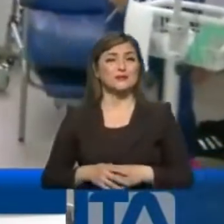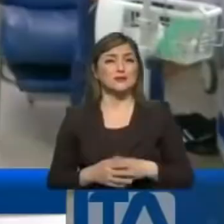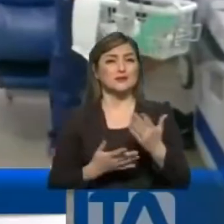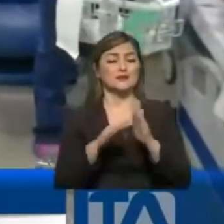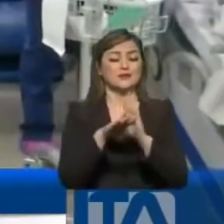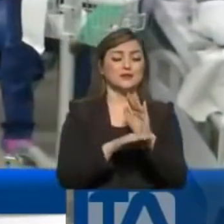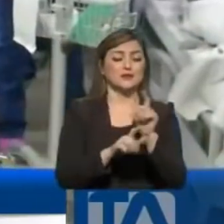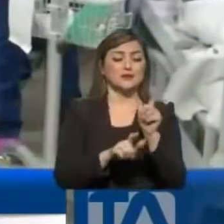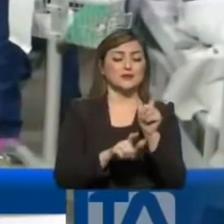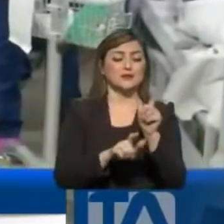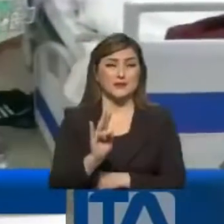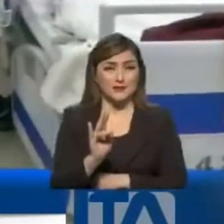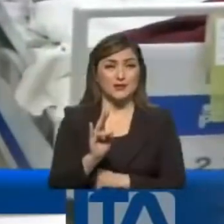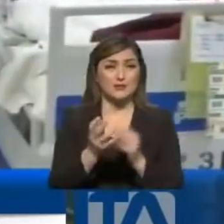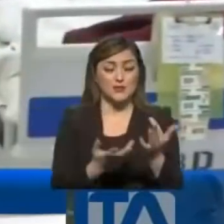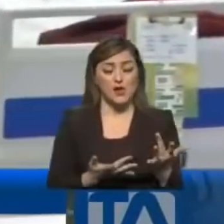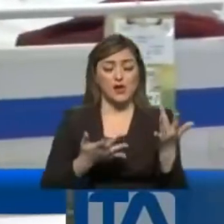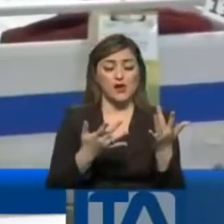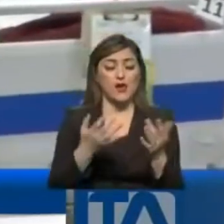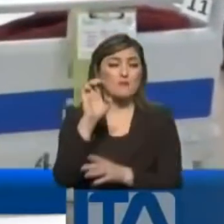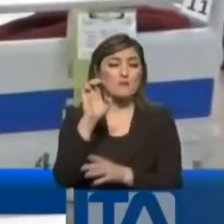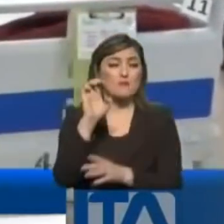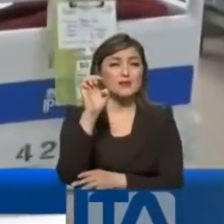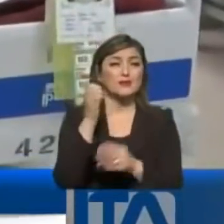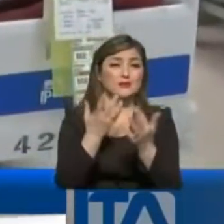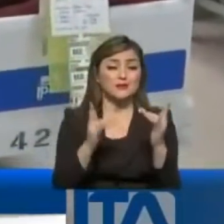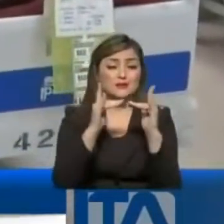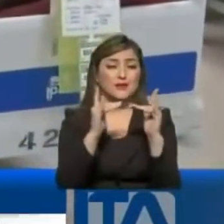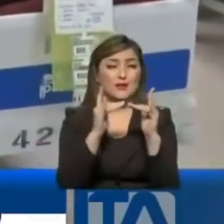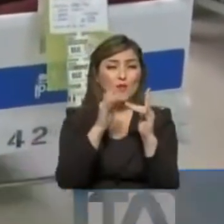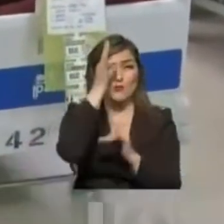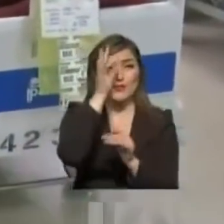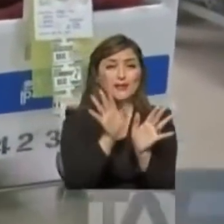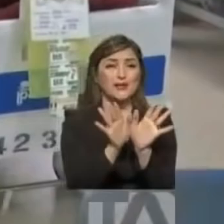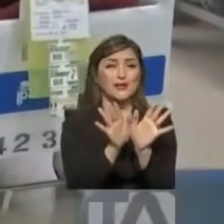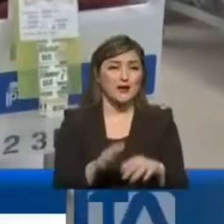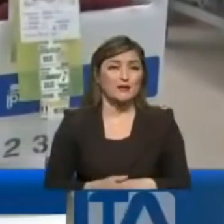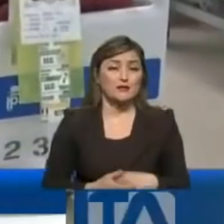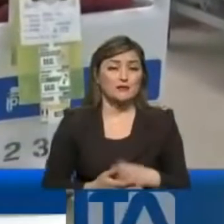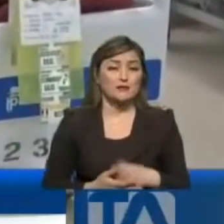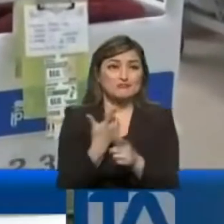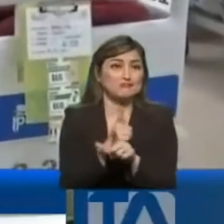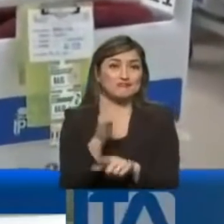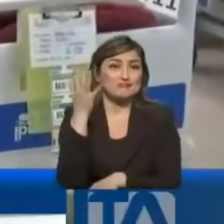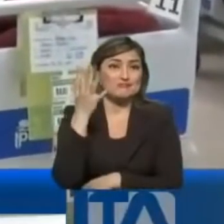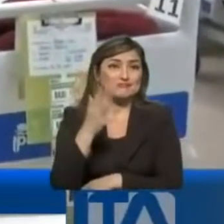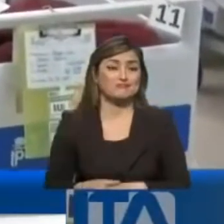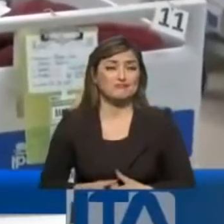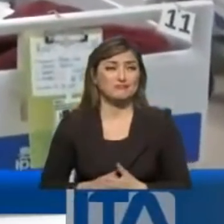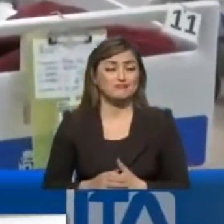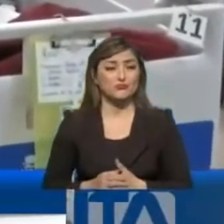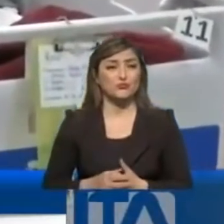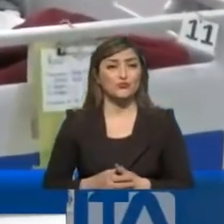de 47 pacientes que en el servicio de emergencia quieren una cama de hospitalización, pero que todavía no se realicen